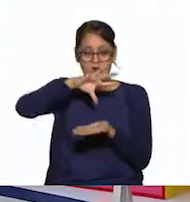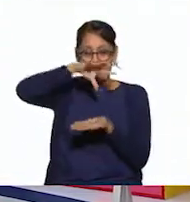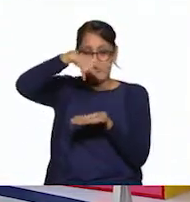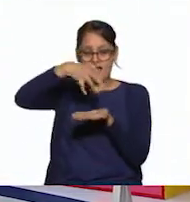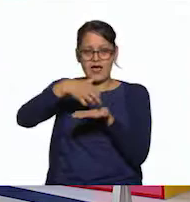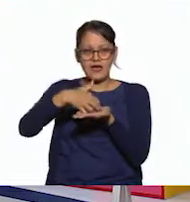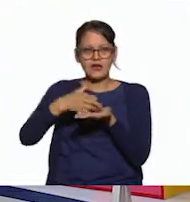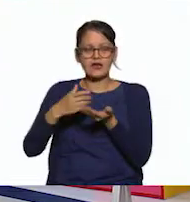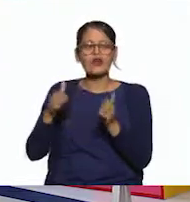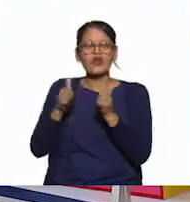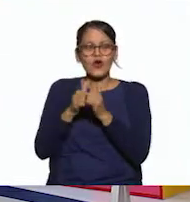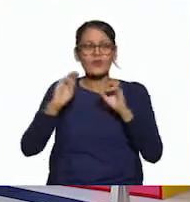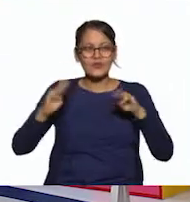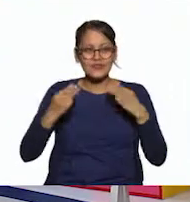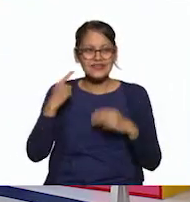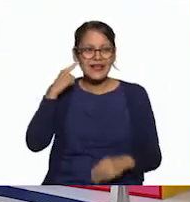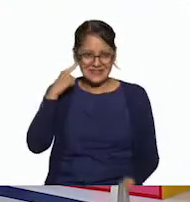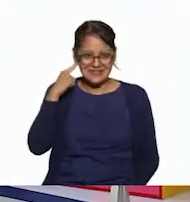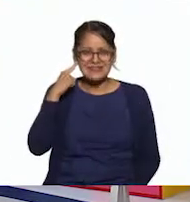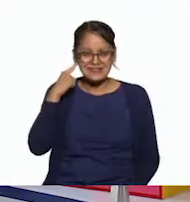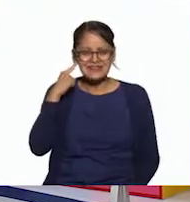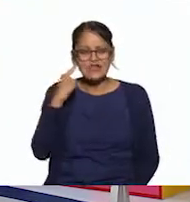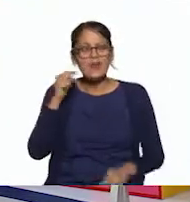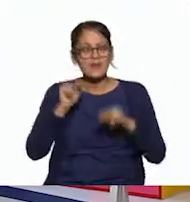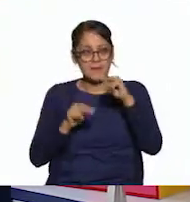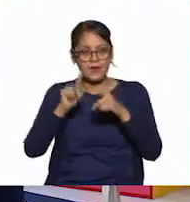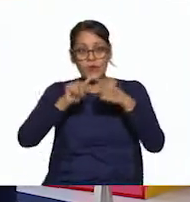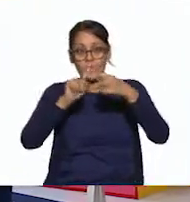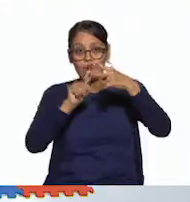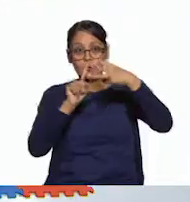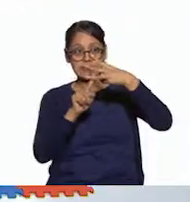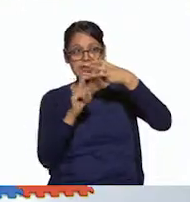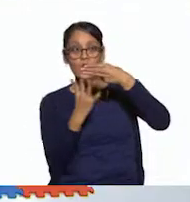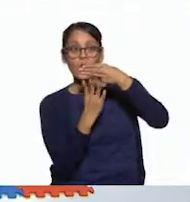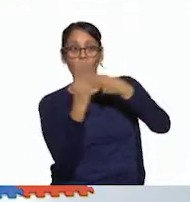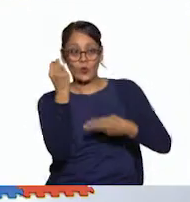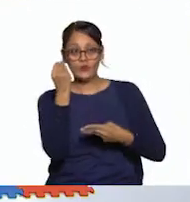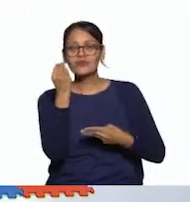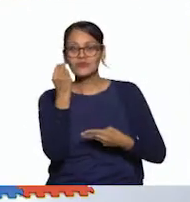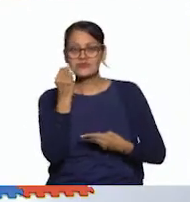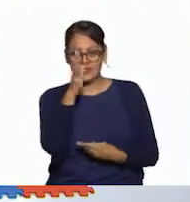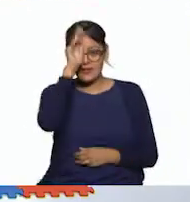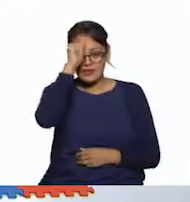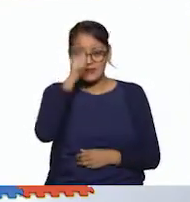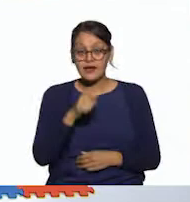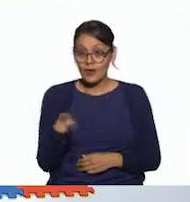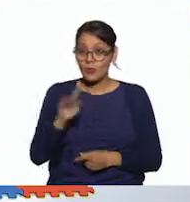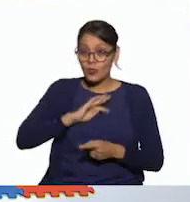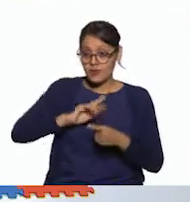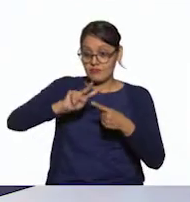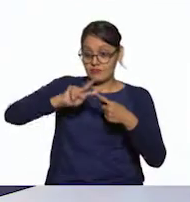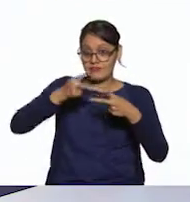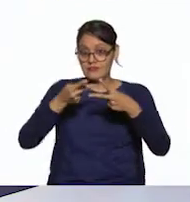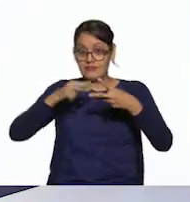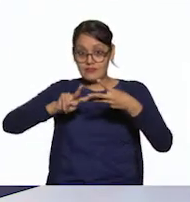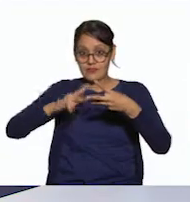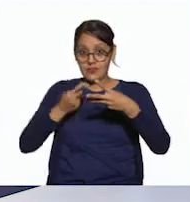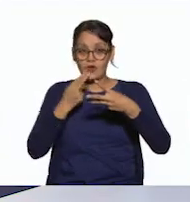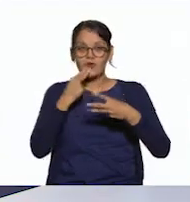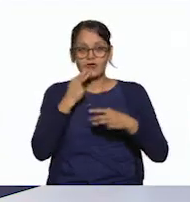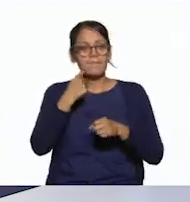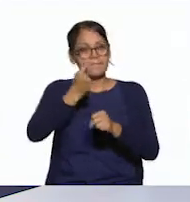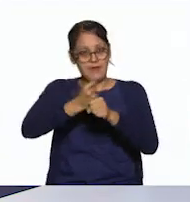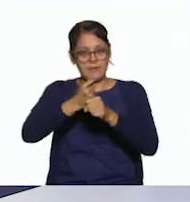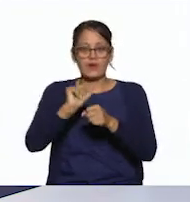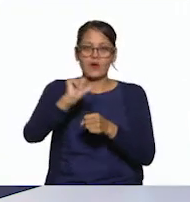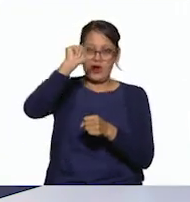algo de música de acuerdo a los tres niveles? O sea, ¿mezclando los tres niveles como yo quiera? Primero vamos a empezar por el alto,